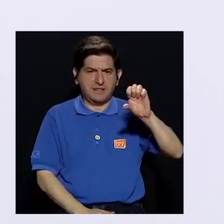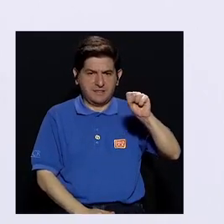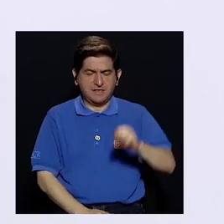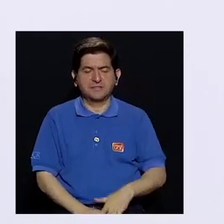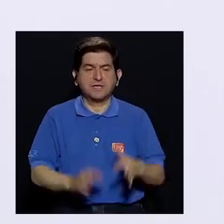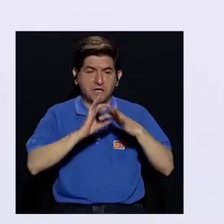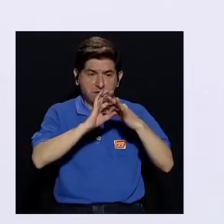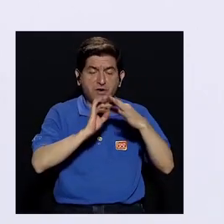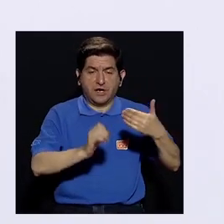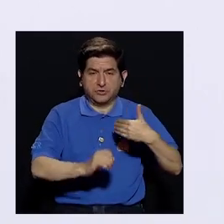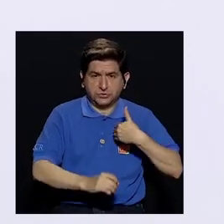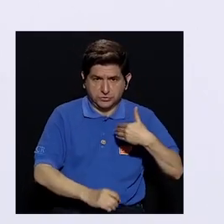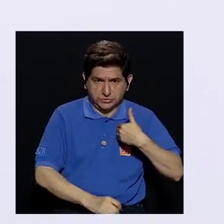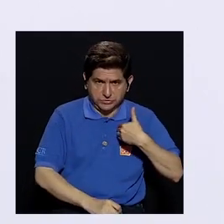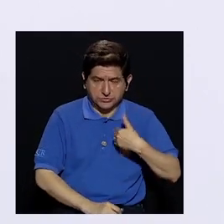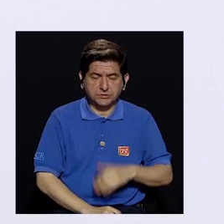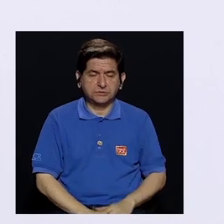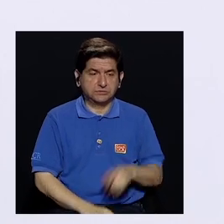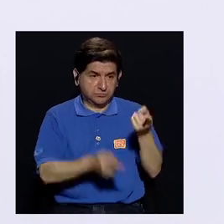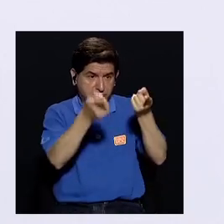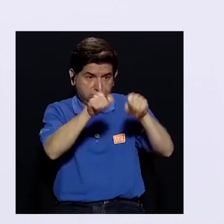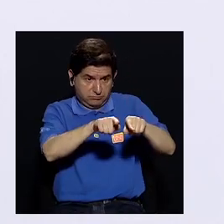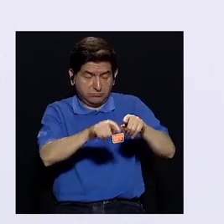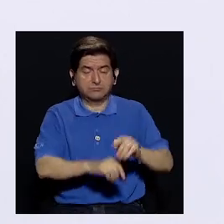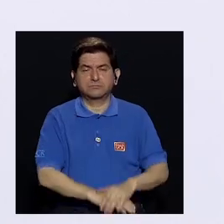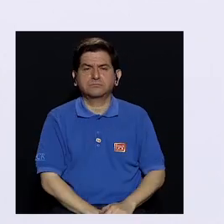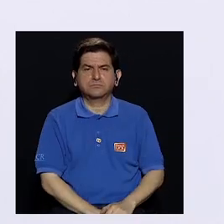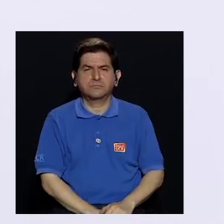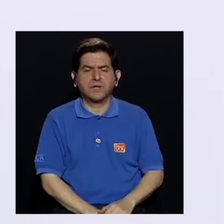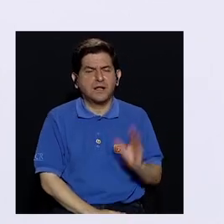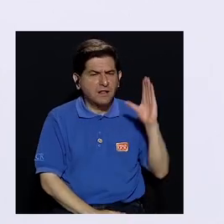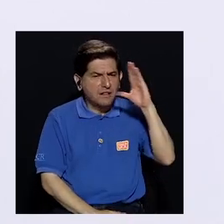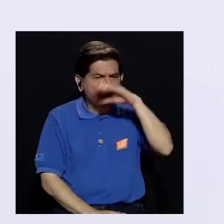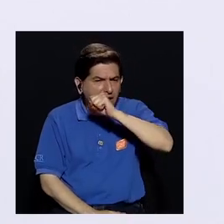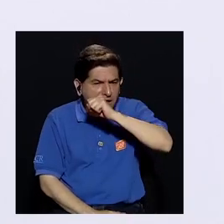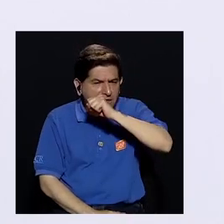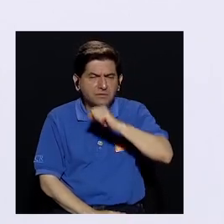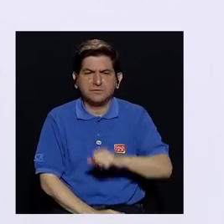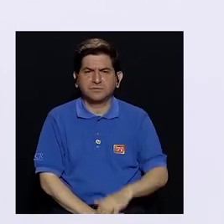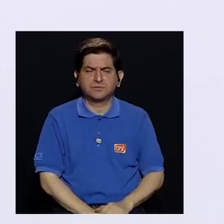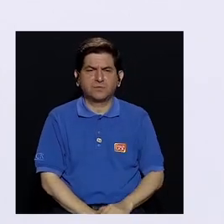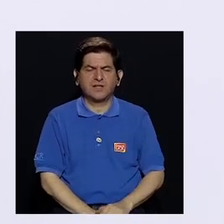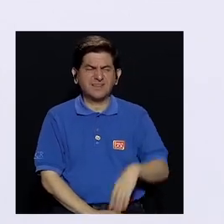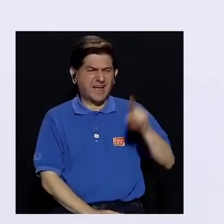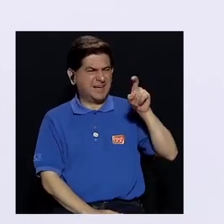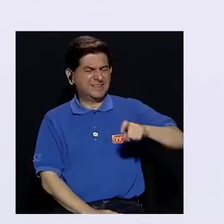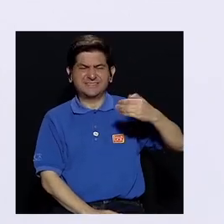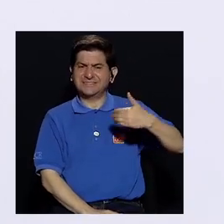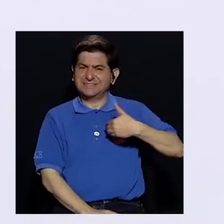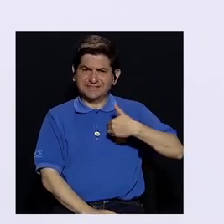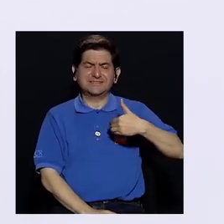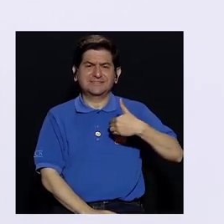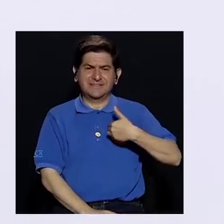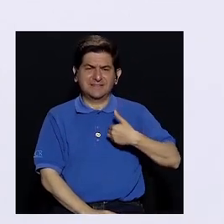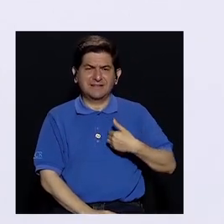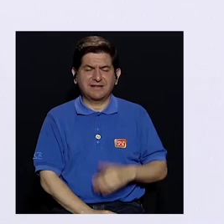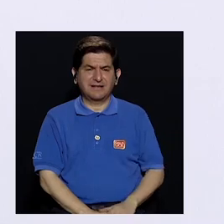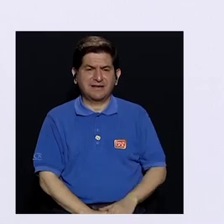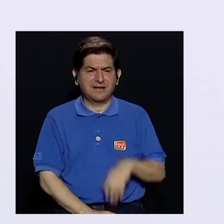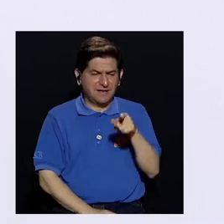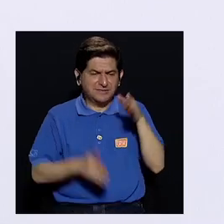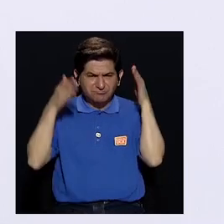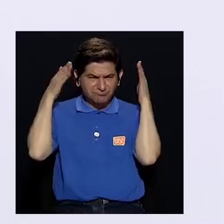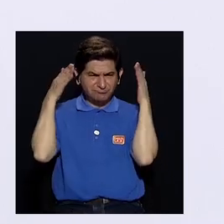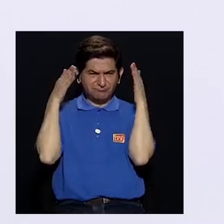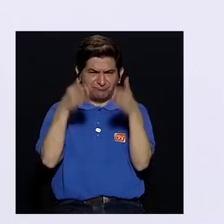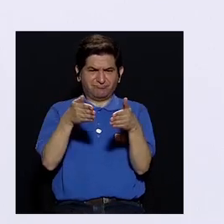relación y vimos que había mucho mucha necesidad para que esto se